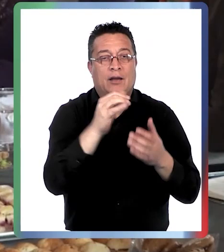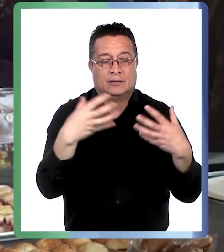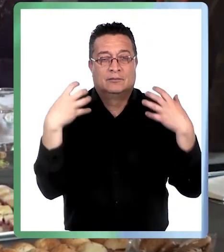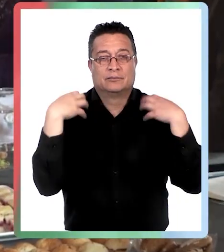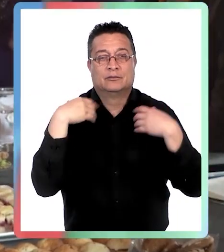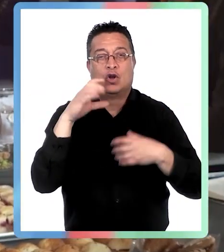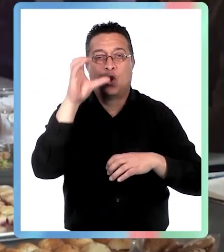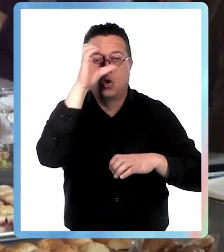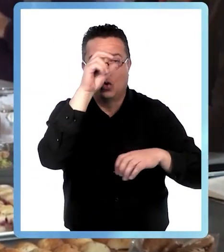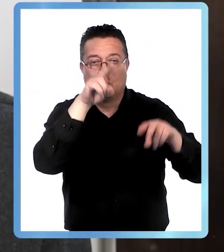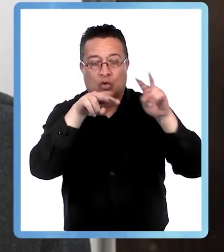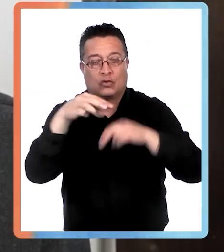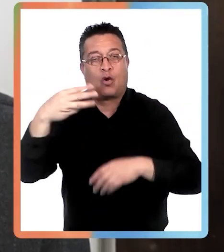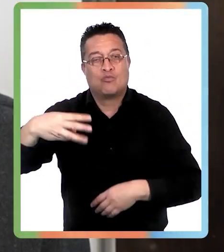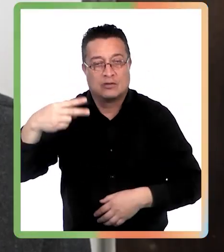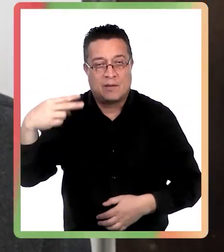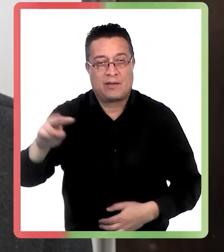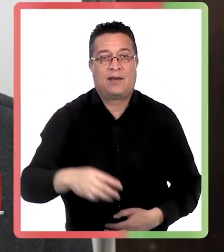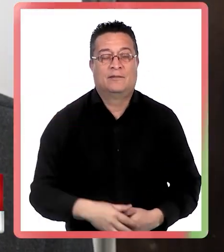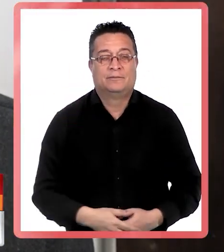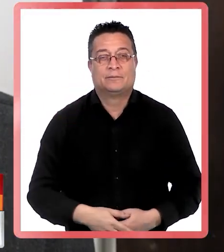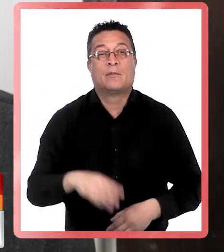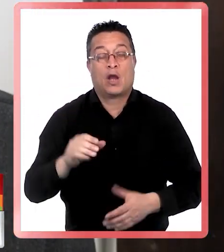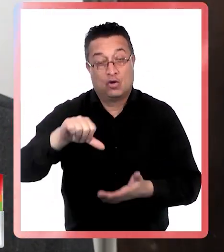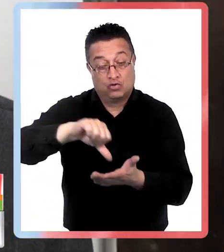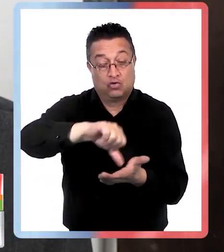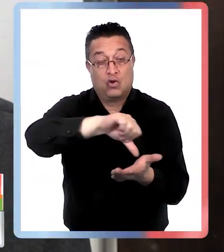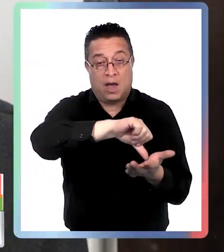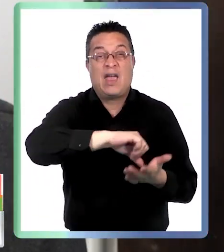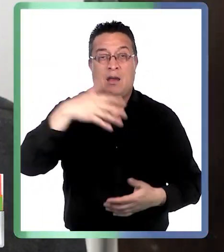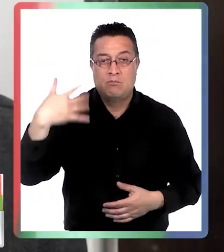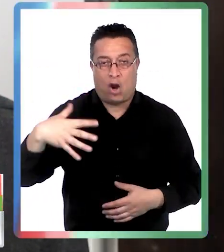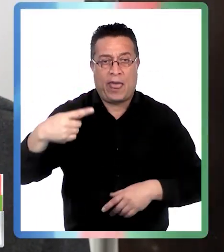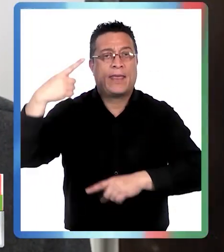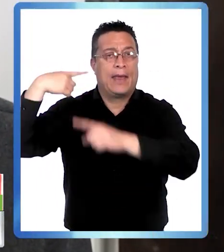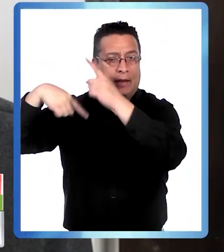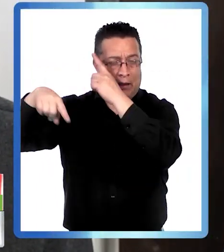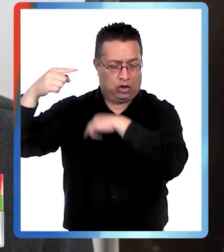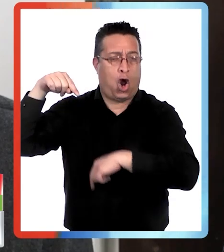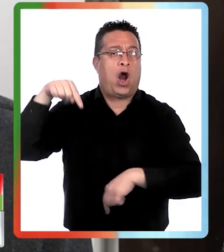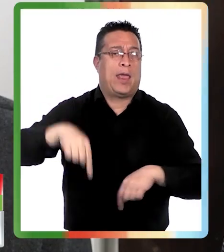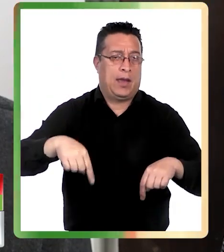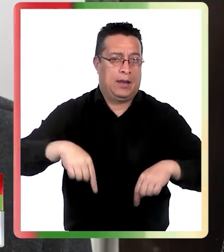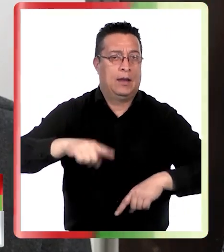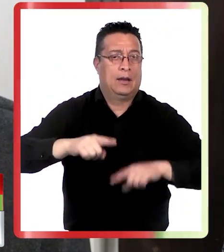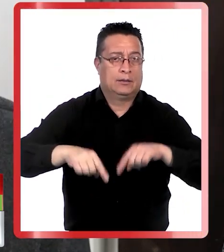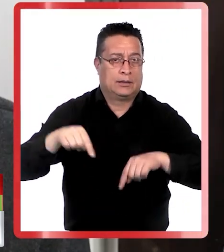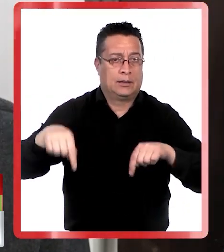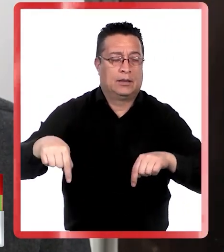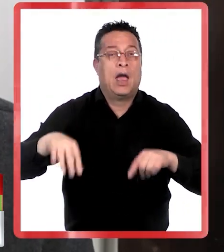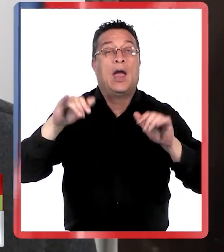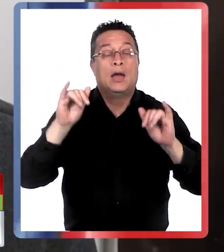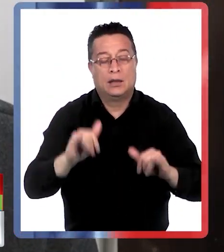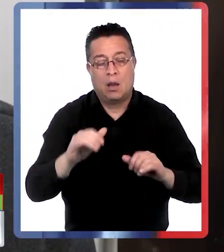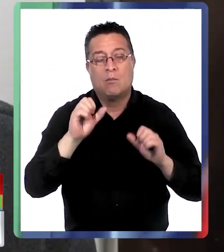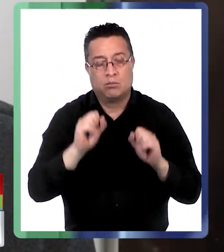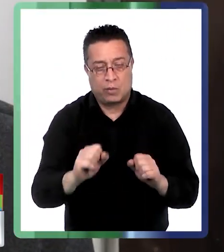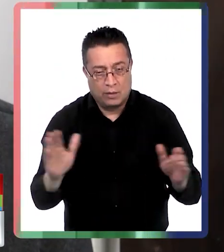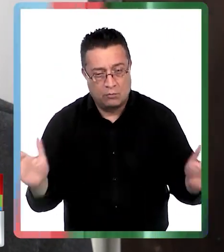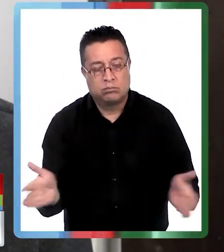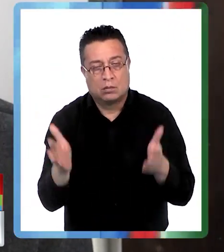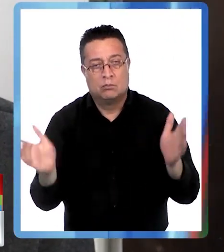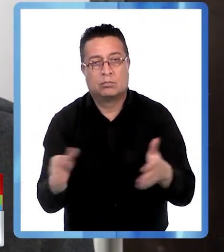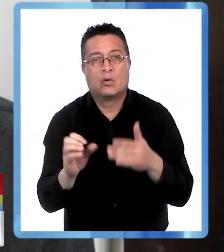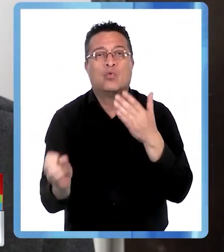turismo de las municipalidades tenemos ciudades importantes con historia en en nuestro territorio Y que además de eso podemos ir generando